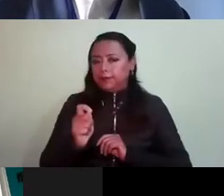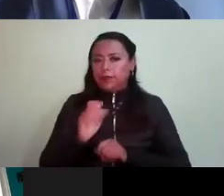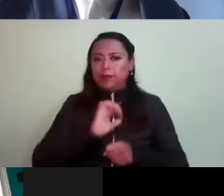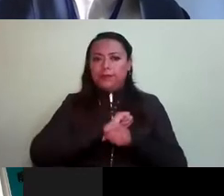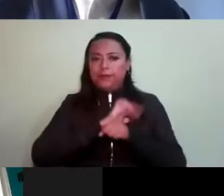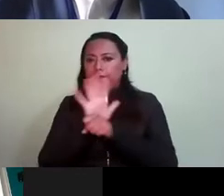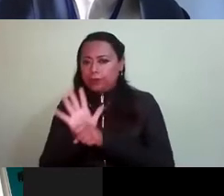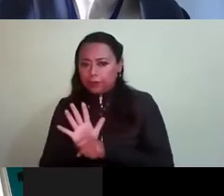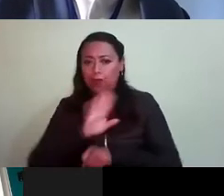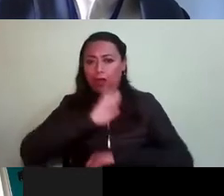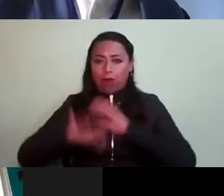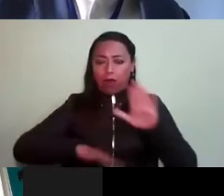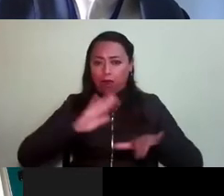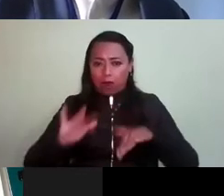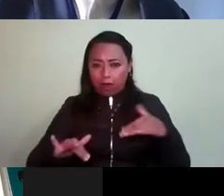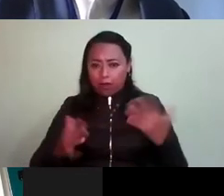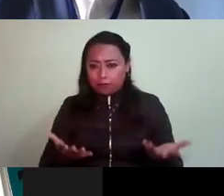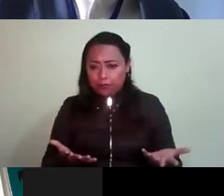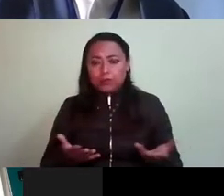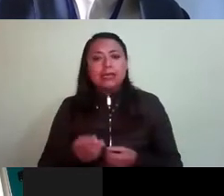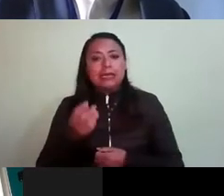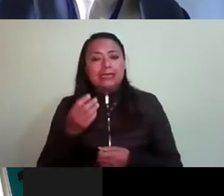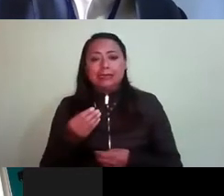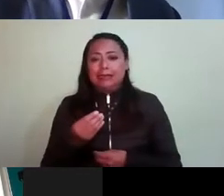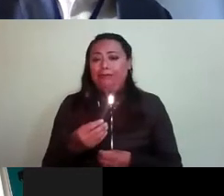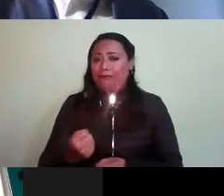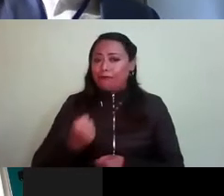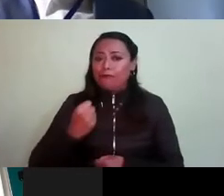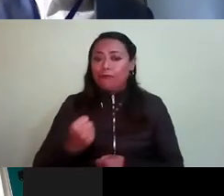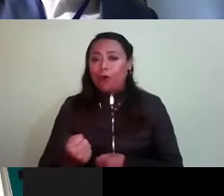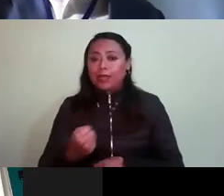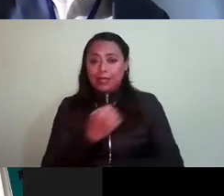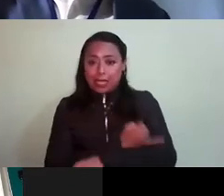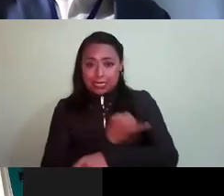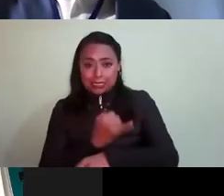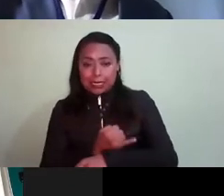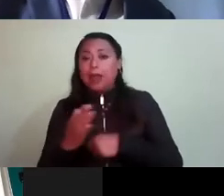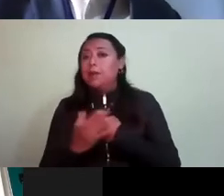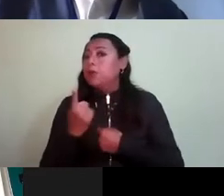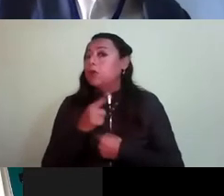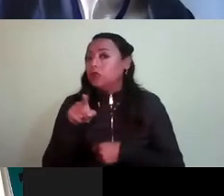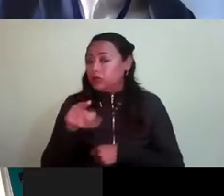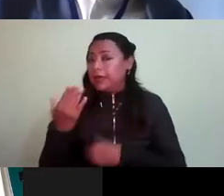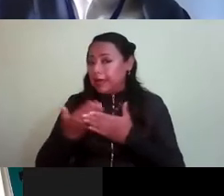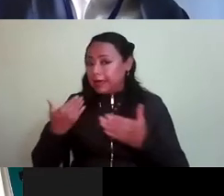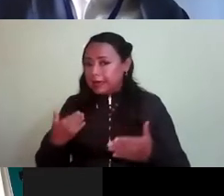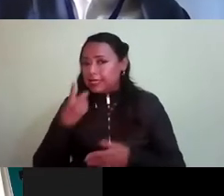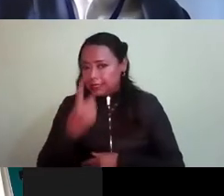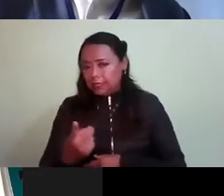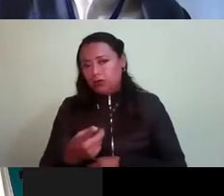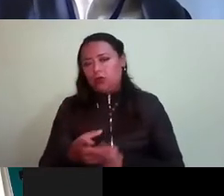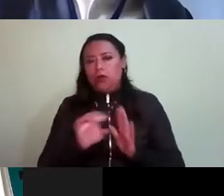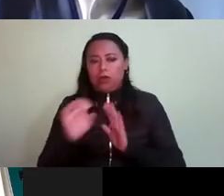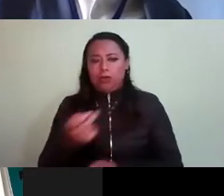coronavirus ha sido, pues, muy duro en Iztapalapa, precisamente por lo que usted señalaba. La pobreza nos